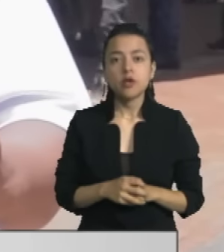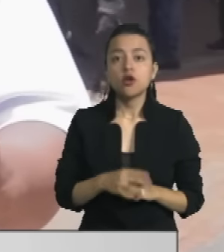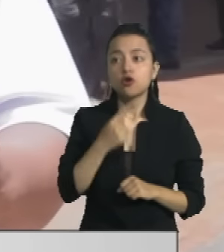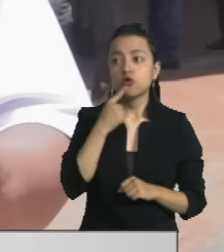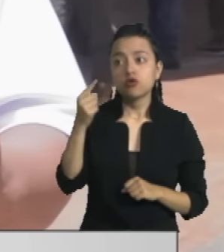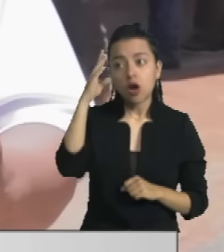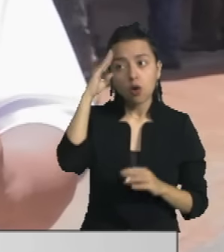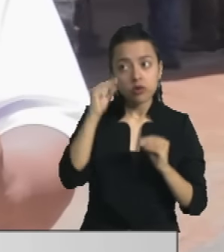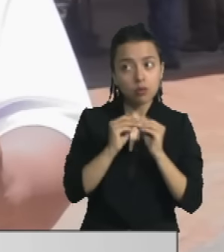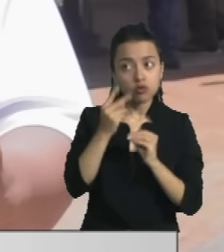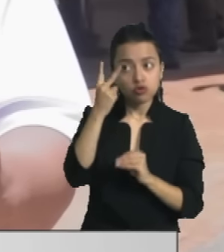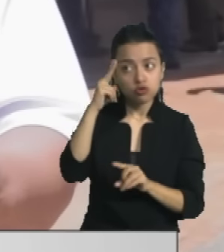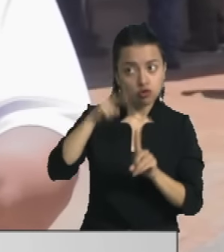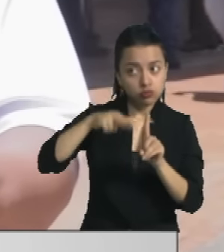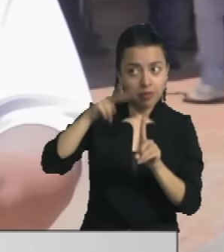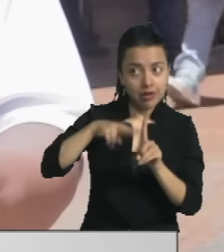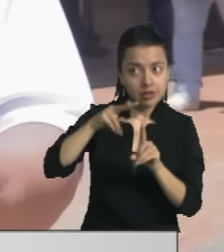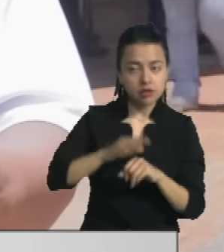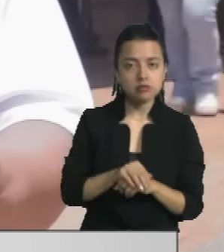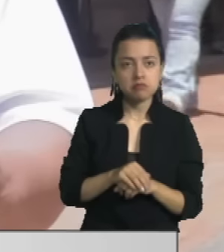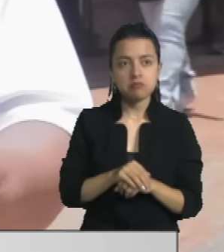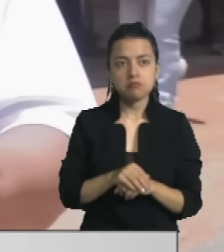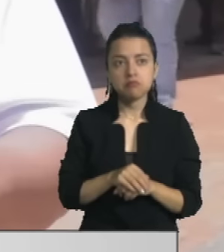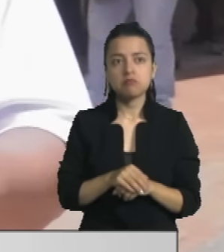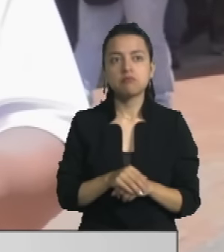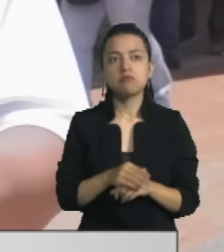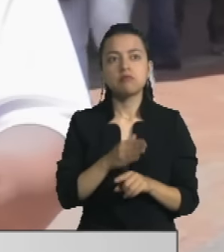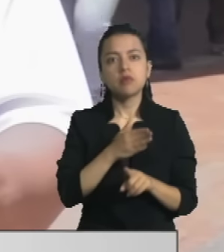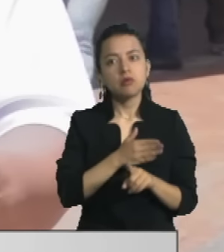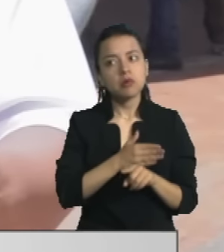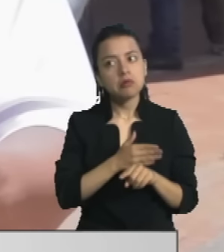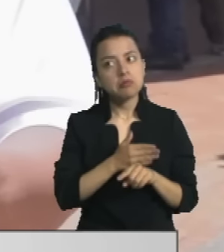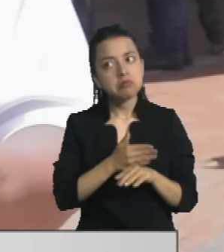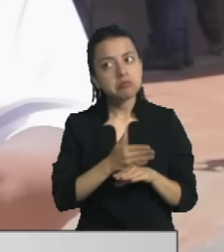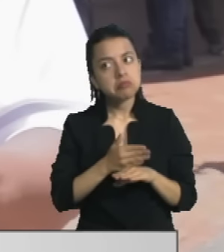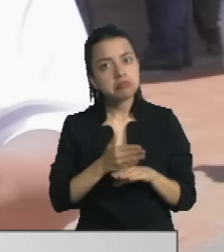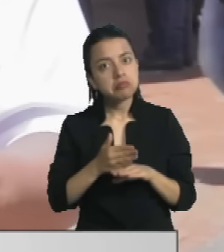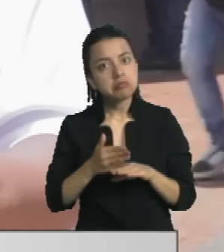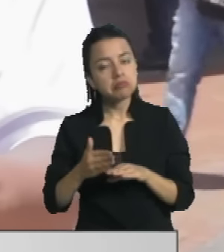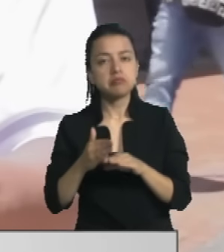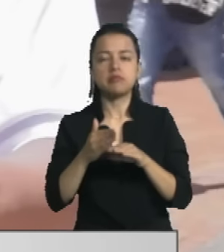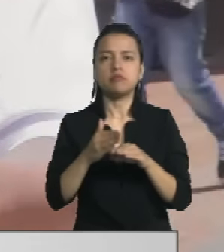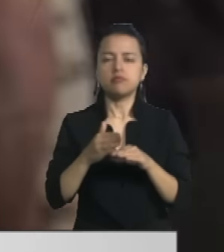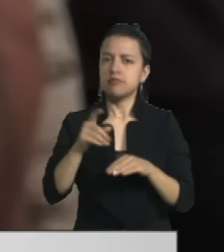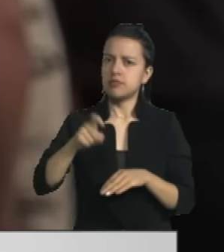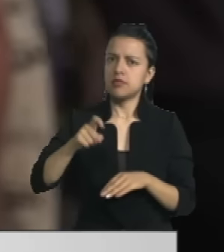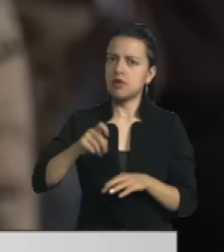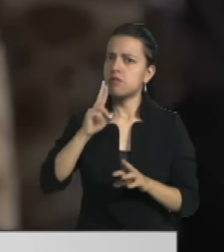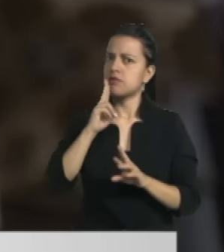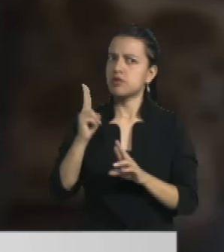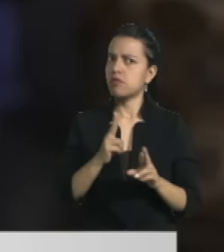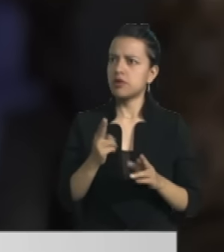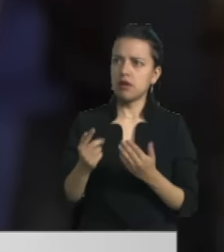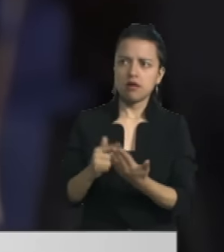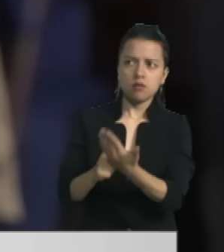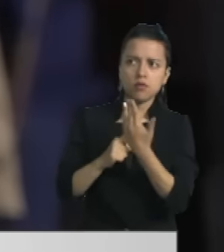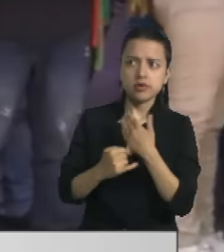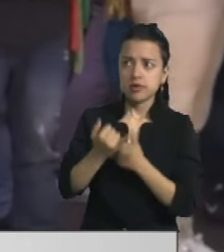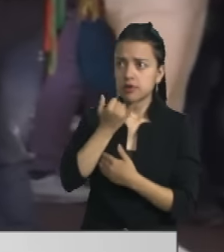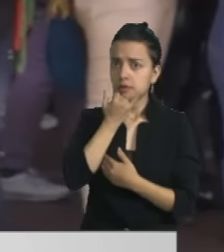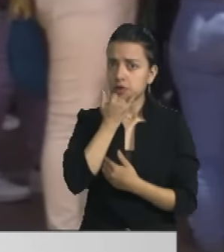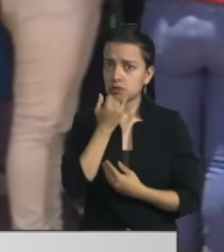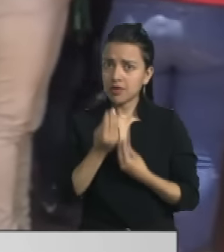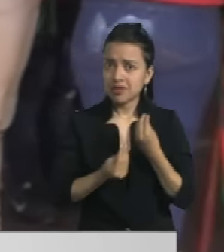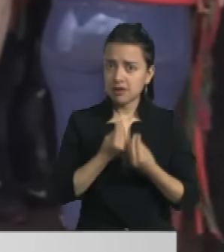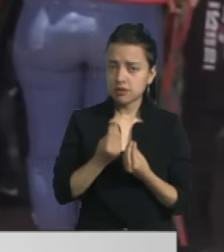dos meses y la comunidad ha hecho y las autoridades queremos respuestas frente a lo que ya se ha venido trabajando y avanzando y también frente a las